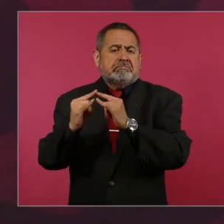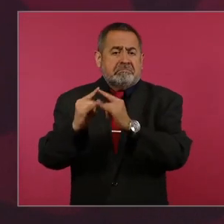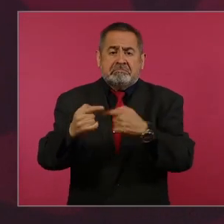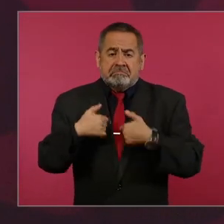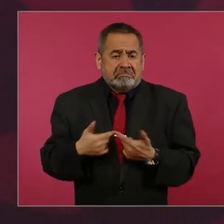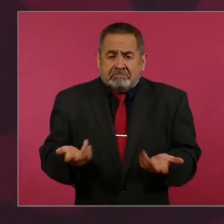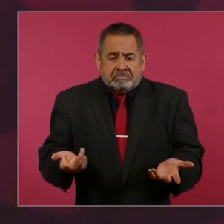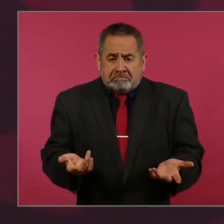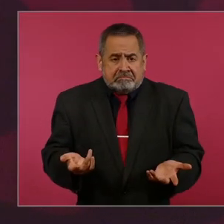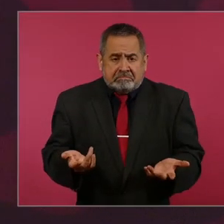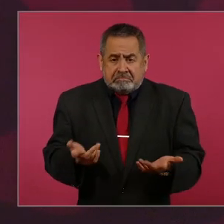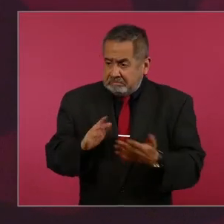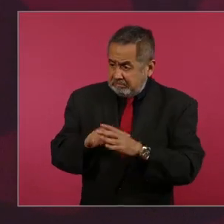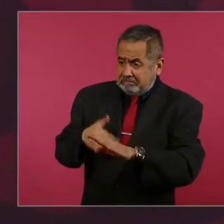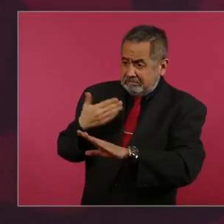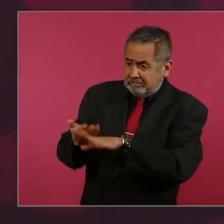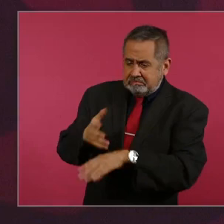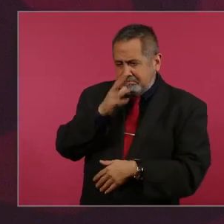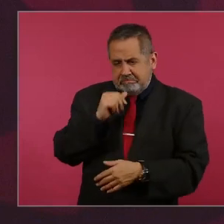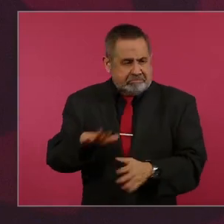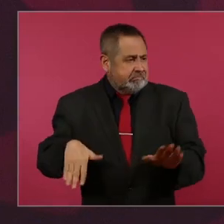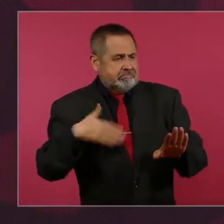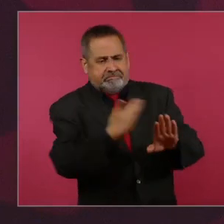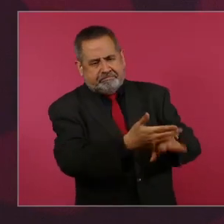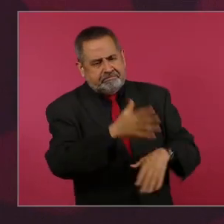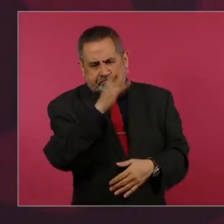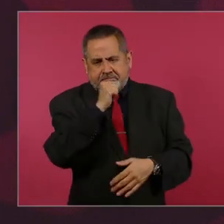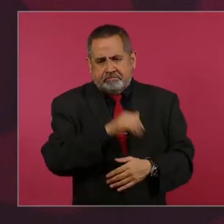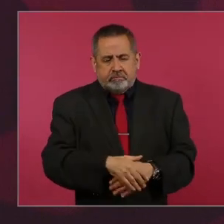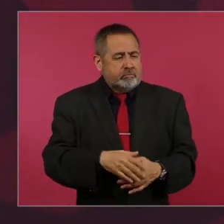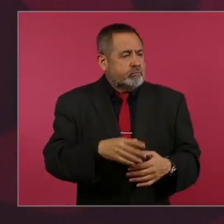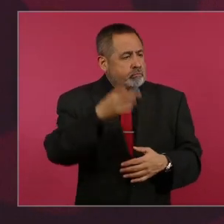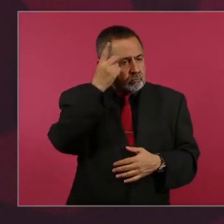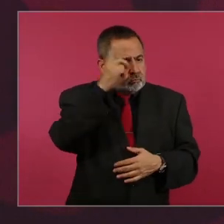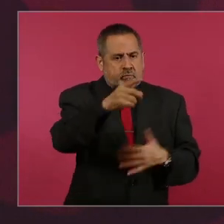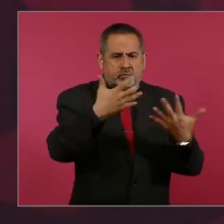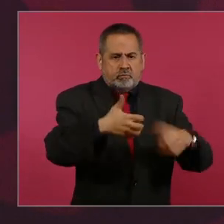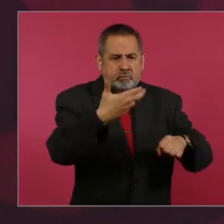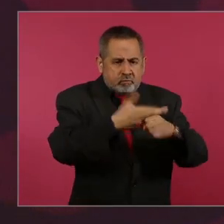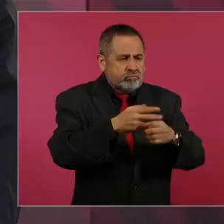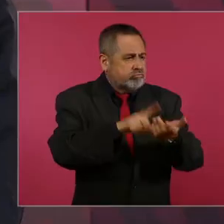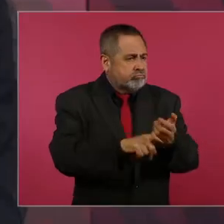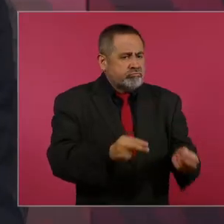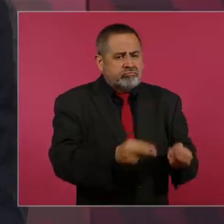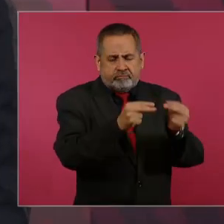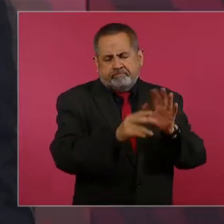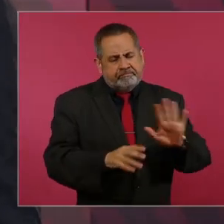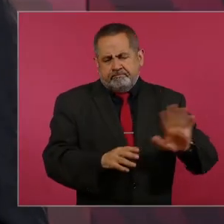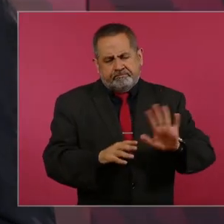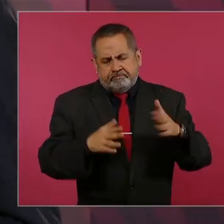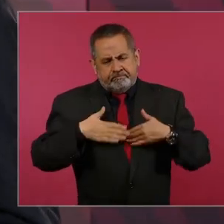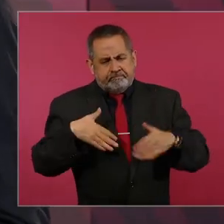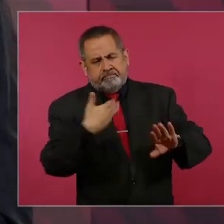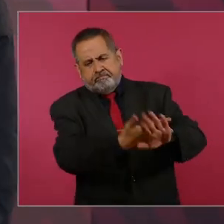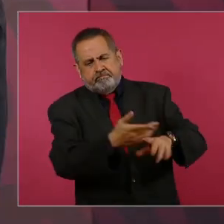No puedo estar en contra de empresarios, de comerciantes. Yo estoy en contra